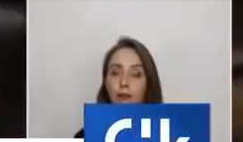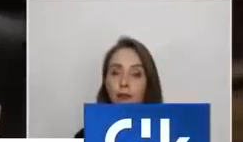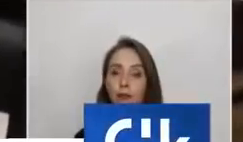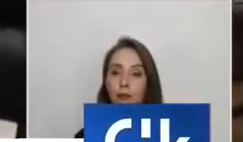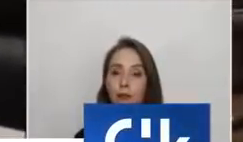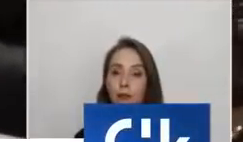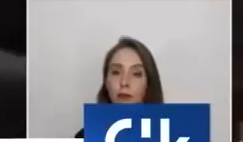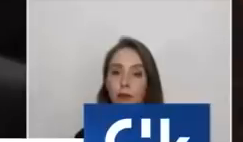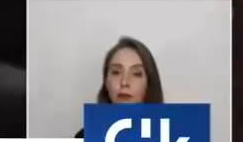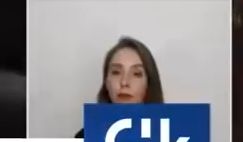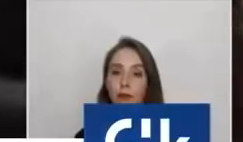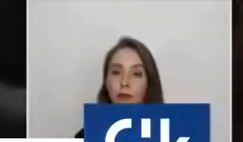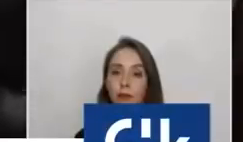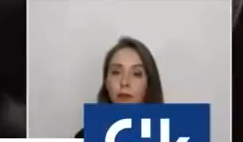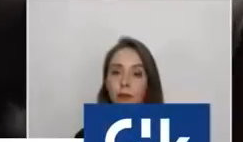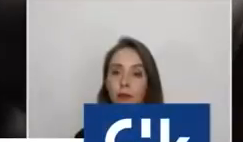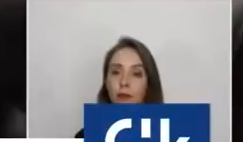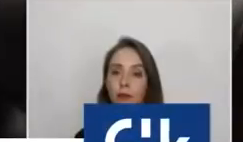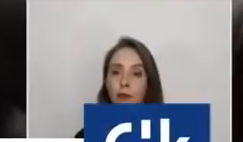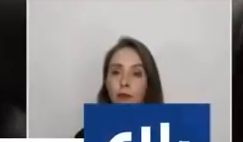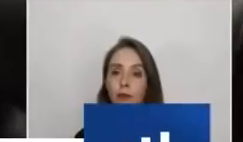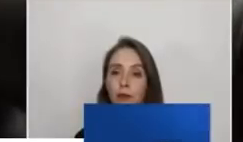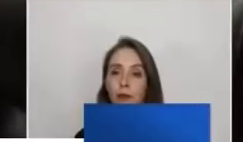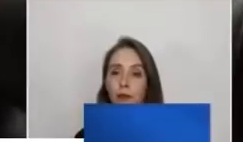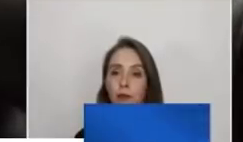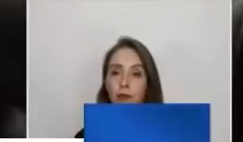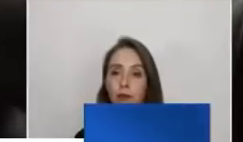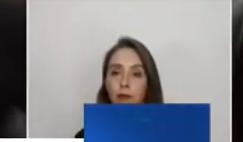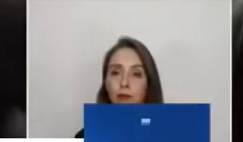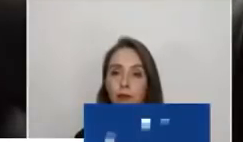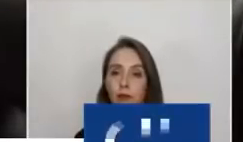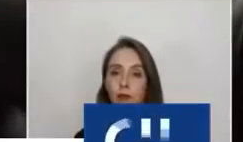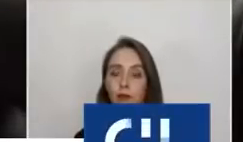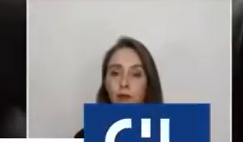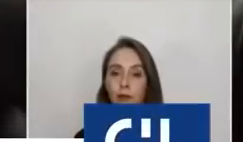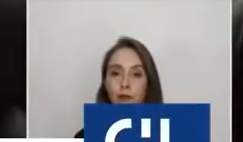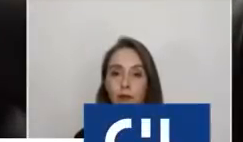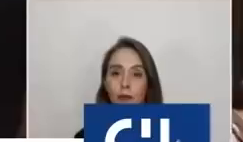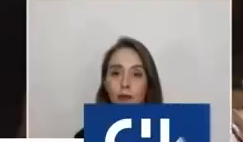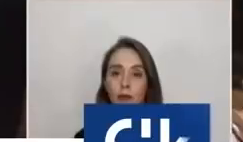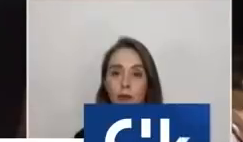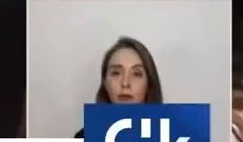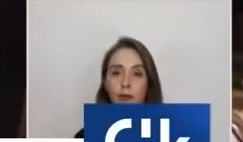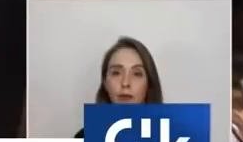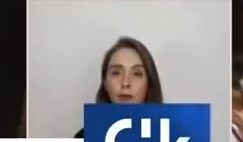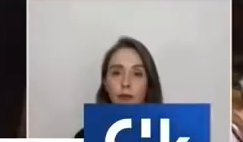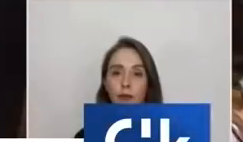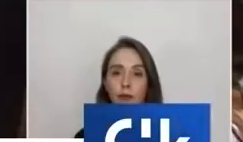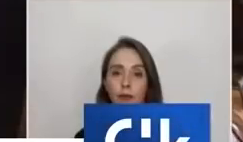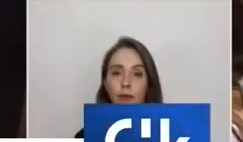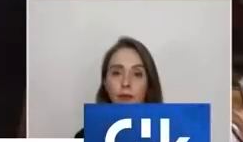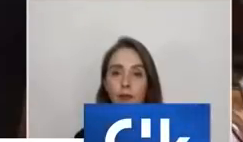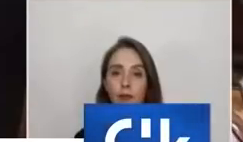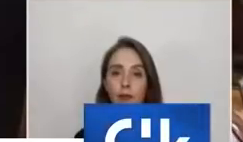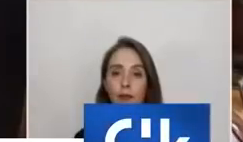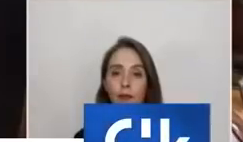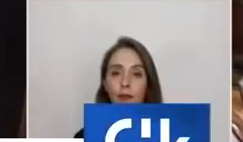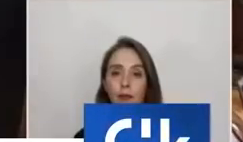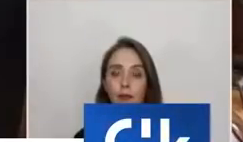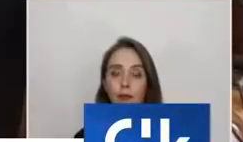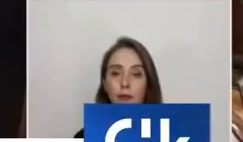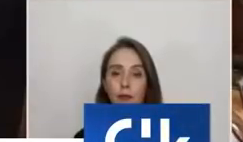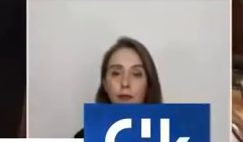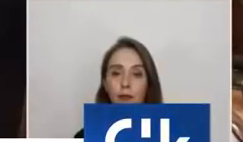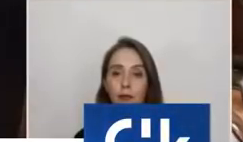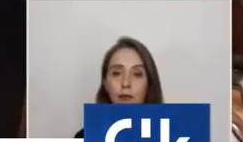marzo. Pasemos a revisar parte de lo que fue esta ceremonia el día de hoy, que concluyó hace cerca de 30, 40 minutos acá en las oficinas